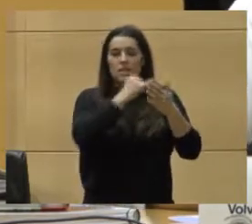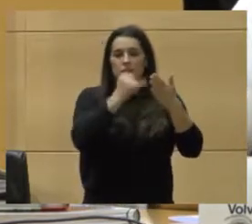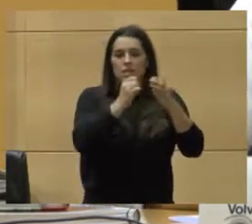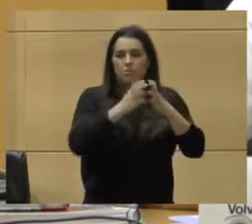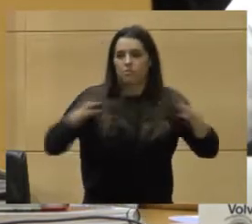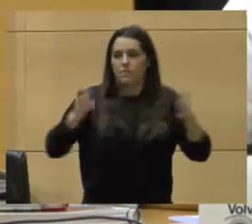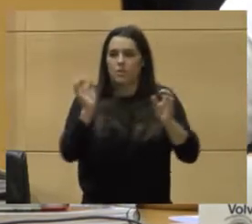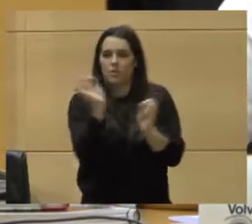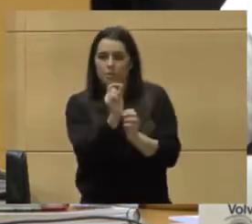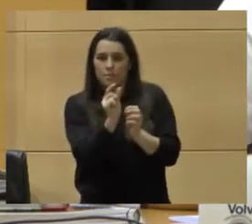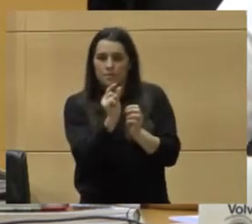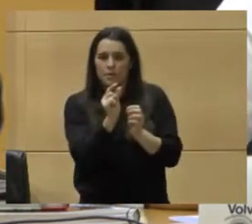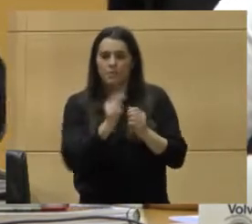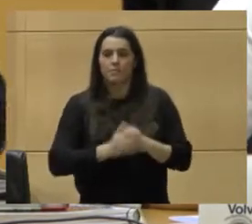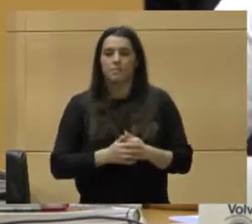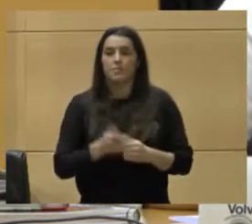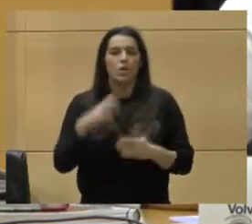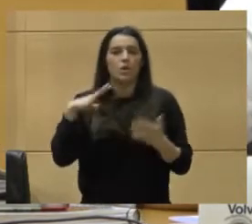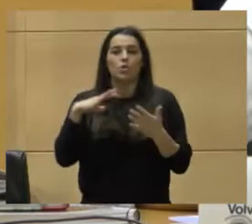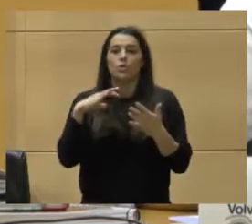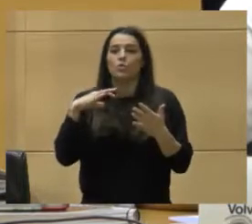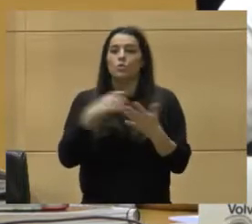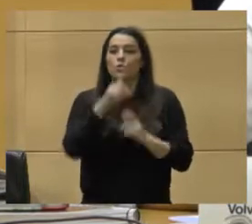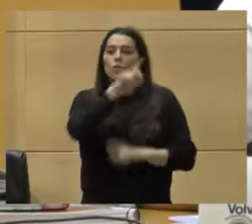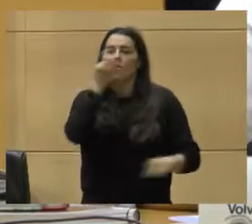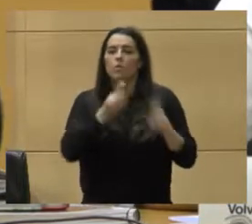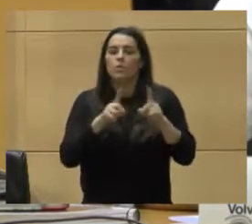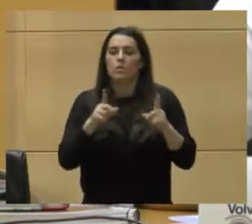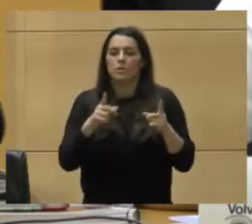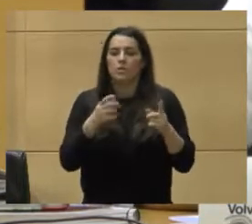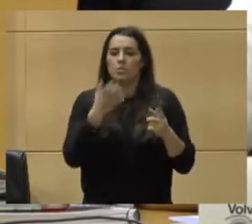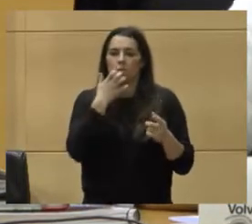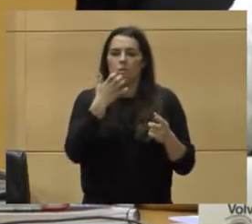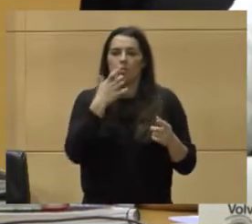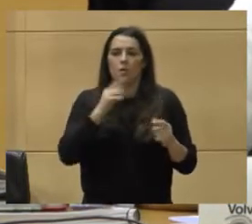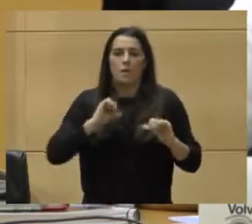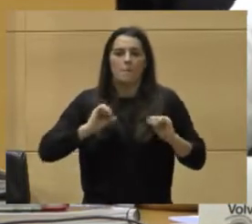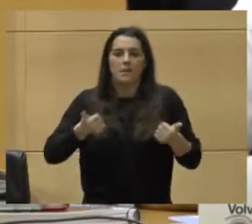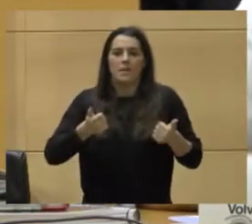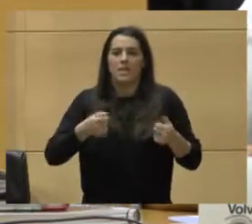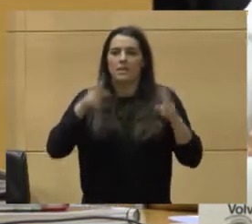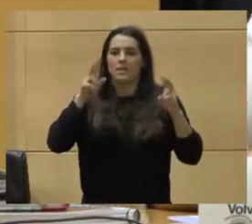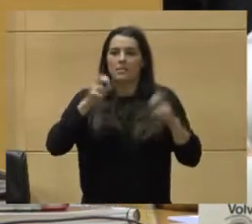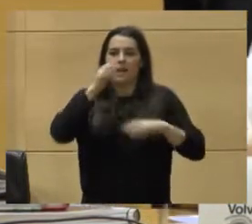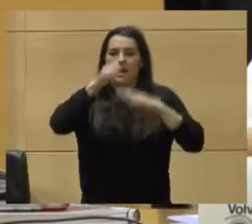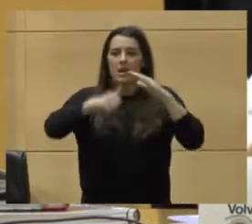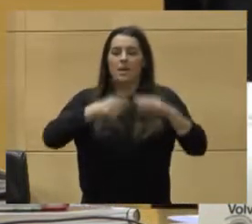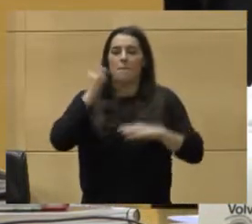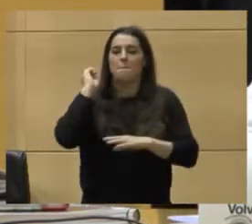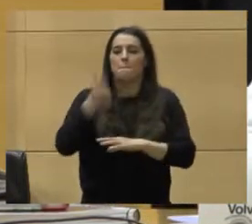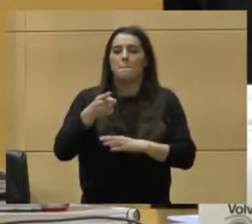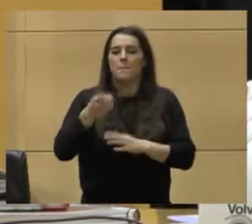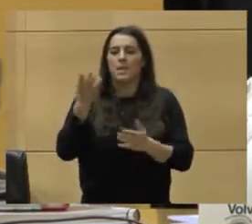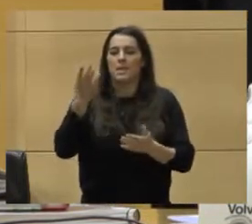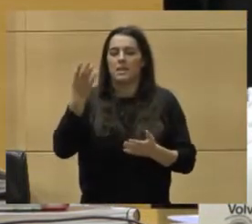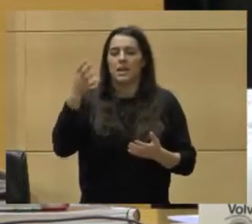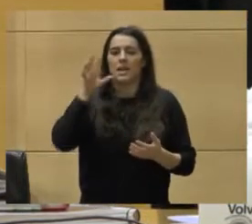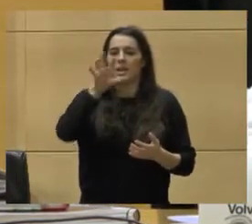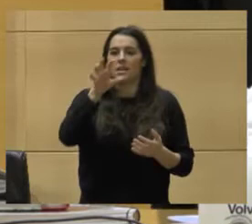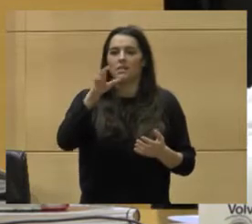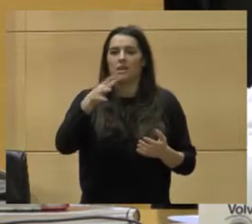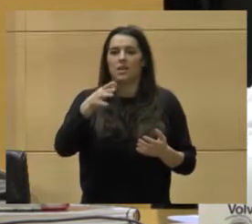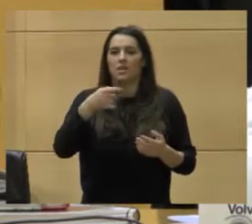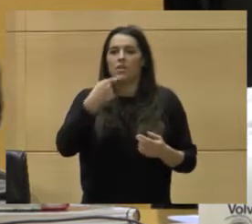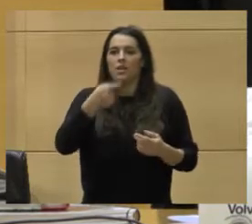instituciones del estado empezando por la jefatura del estado que hace declaraciones públicas que dejan fuera a 8 millones de personas que